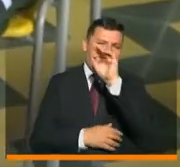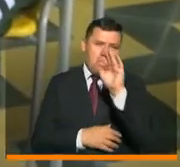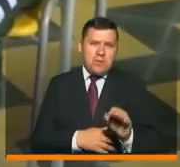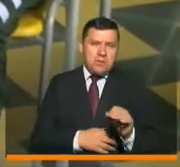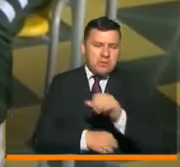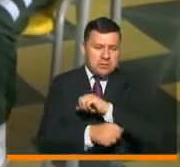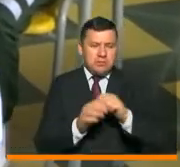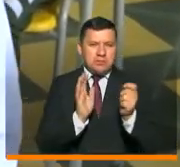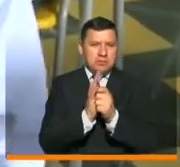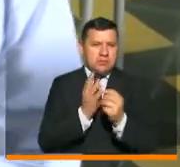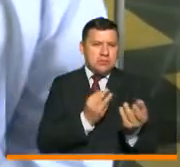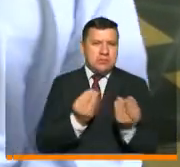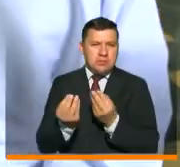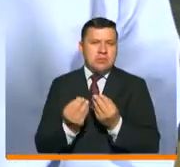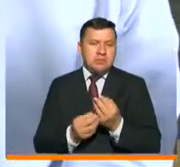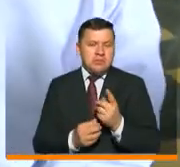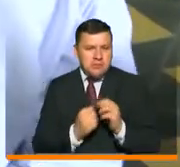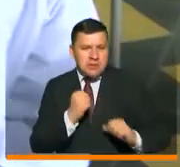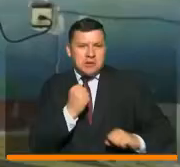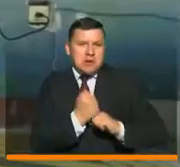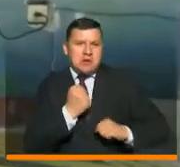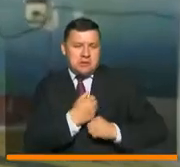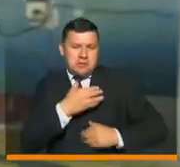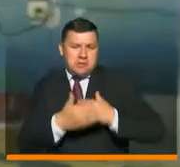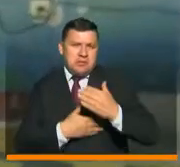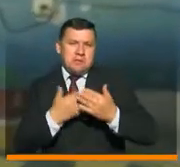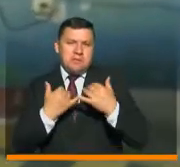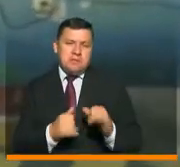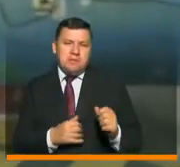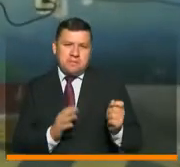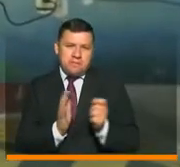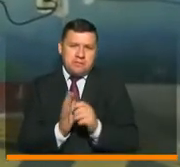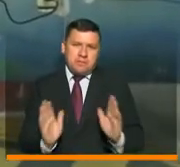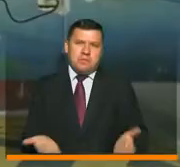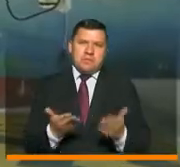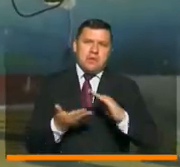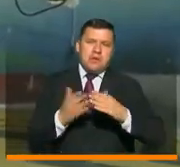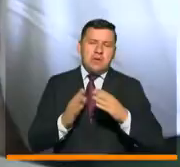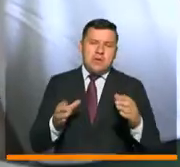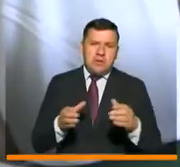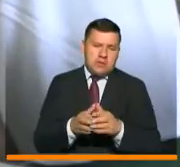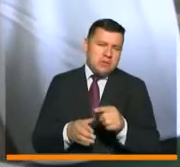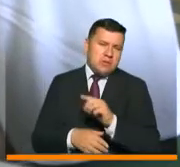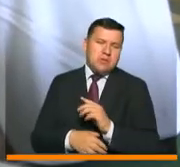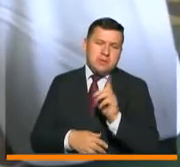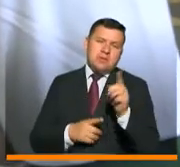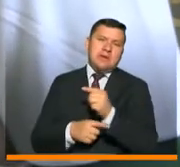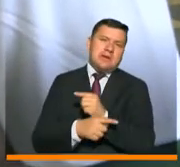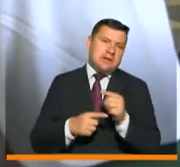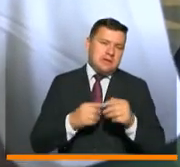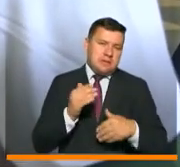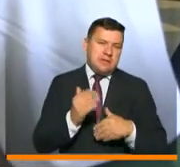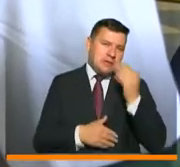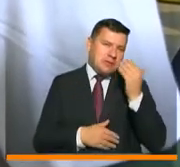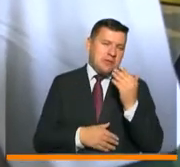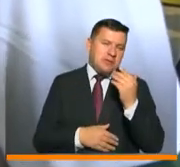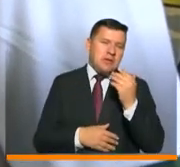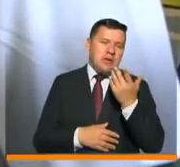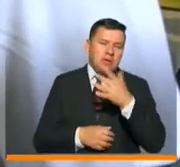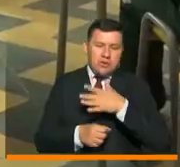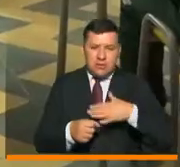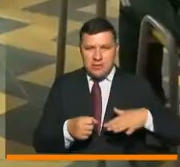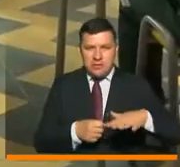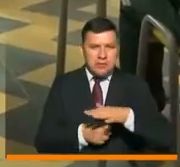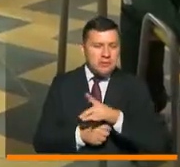de retorno en alternancia. Vamos a respaldar este proceso de terminar de animar la comunidad educativa, y la semana entrante iniciamos con